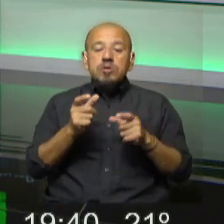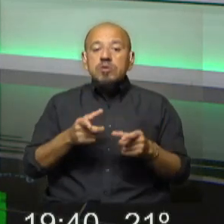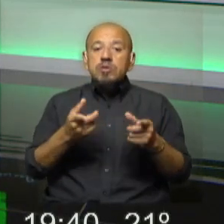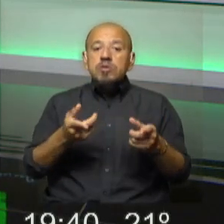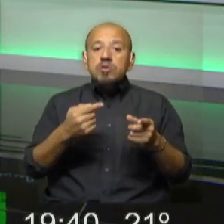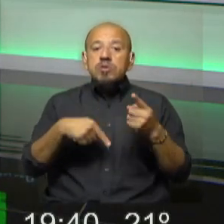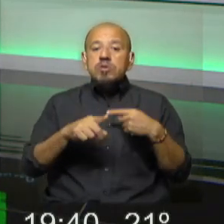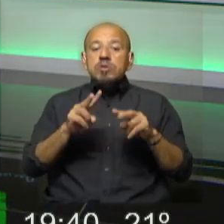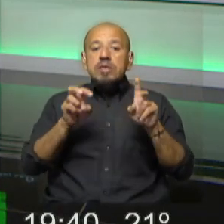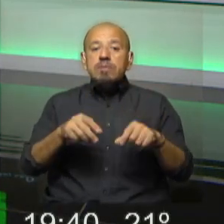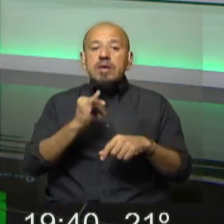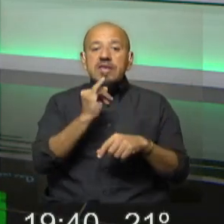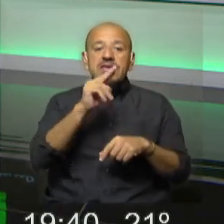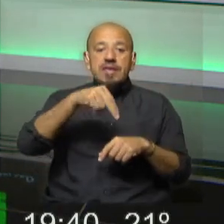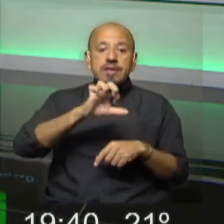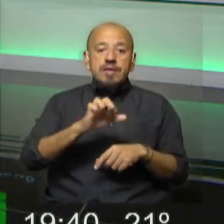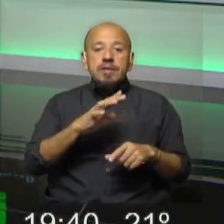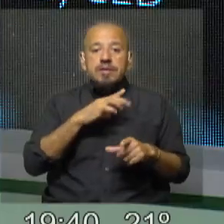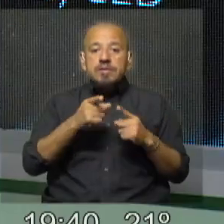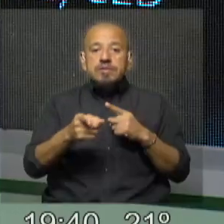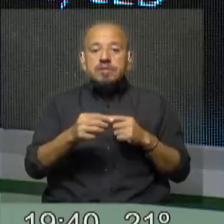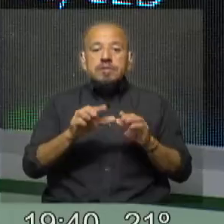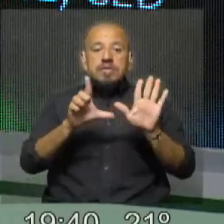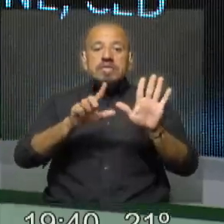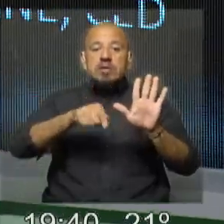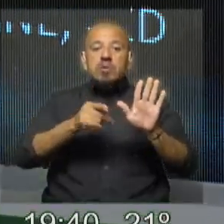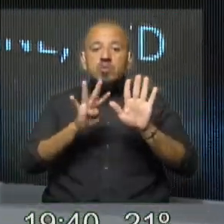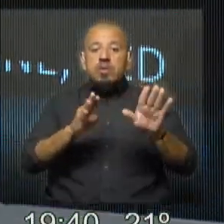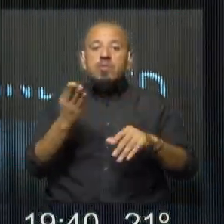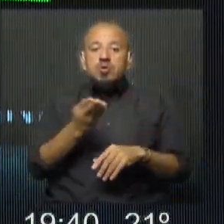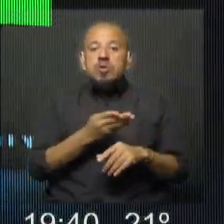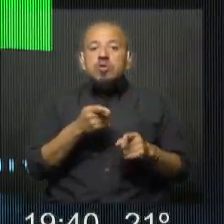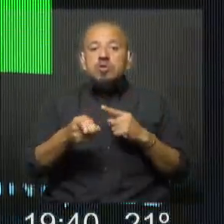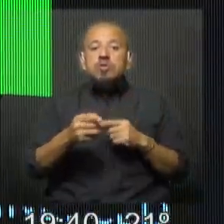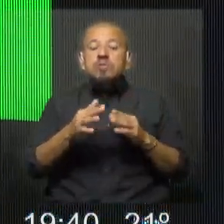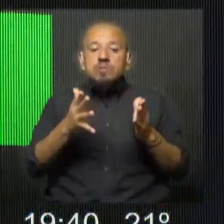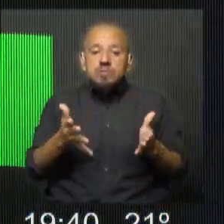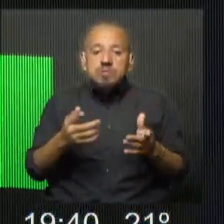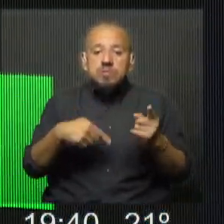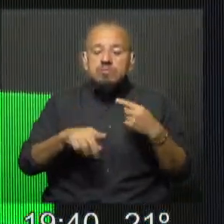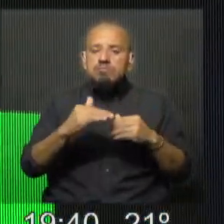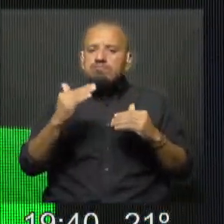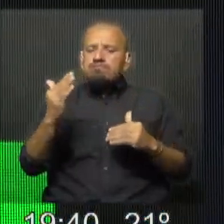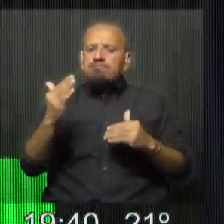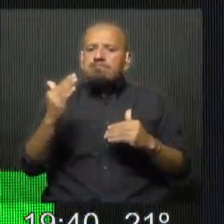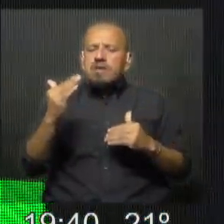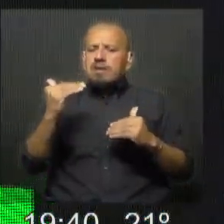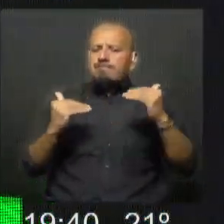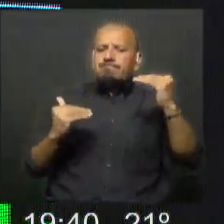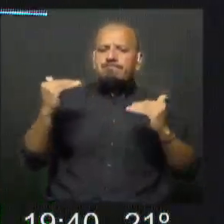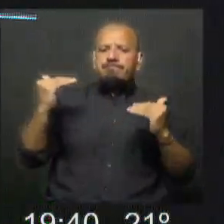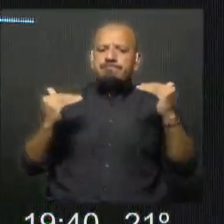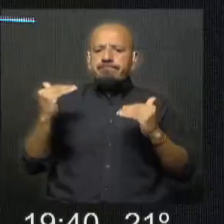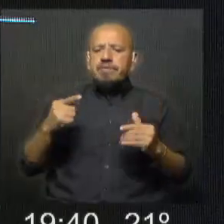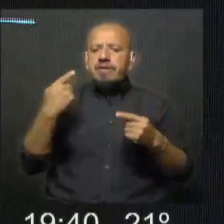el Instituto Nacional de Estadística, donde también tenemos que este 7,9% se compone de realidades heterogéneas en lo que tiene que ver con